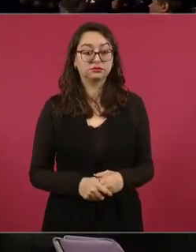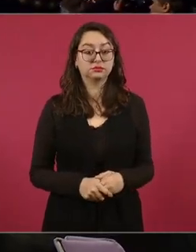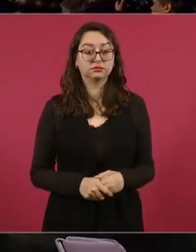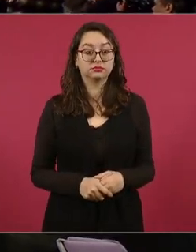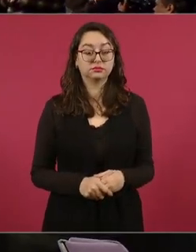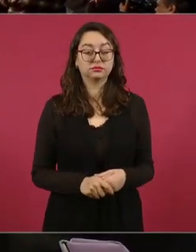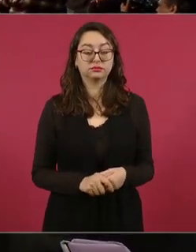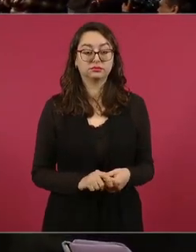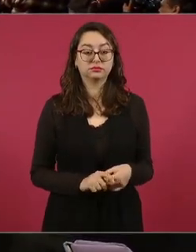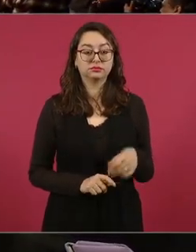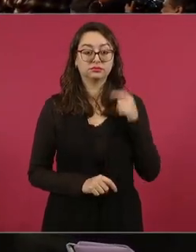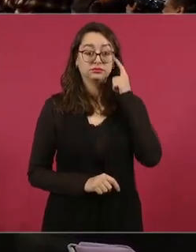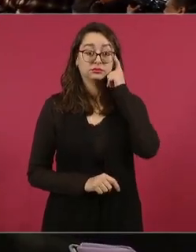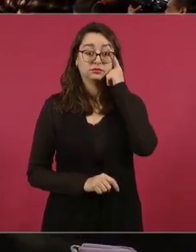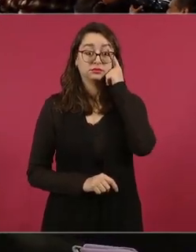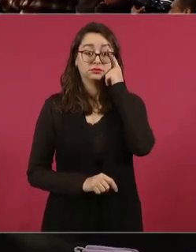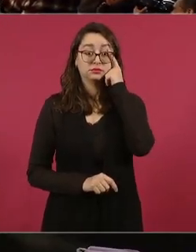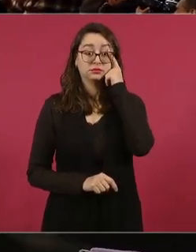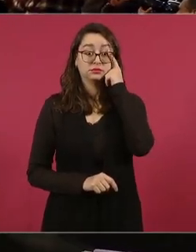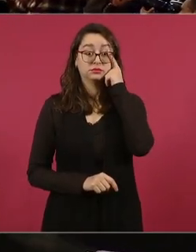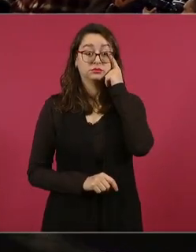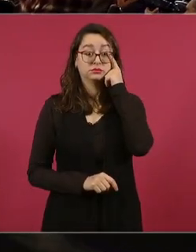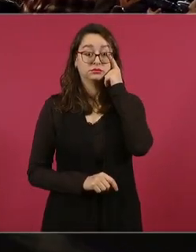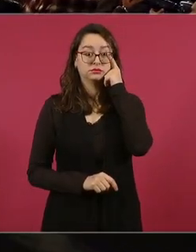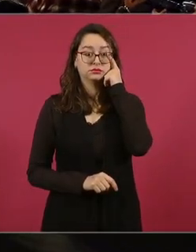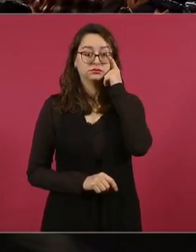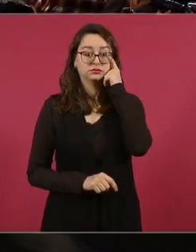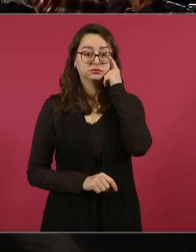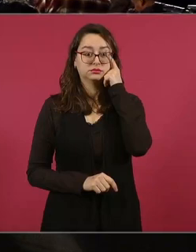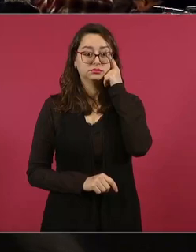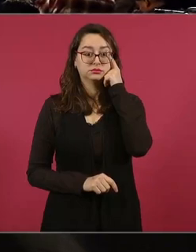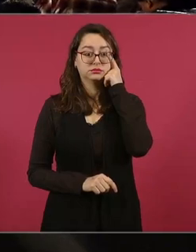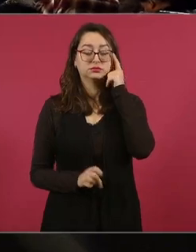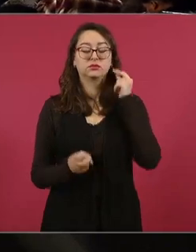Fue en mayo del 23, 2 de mayo.